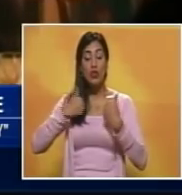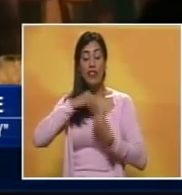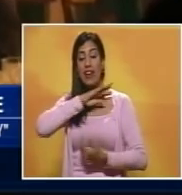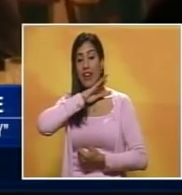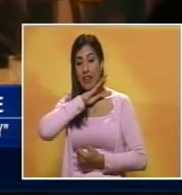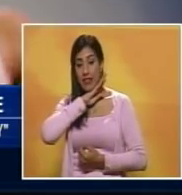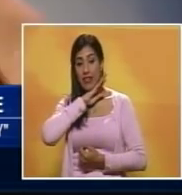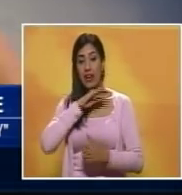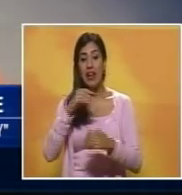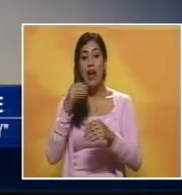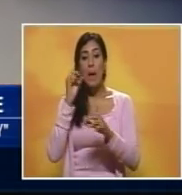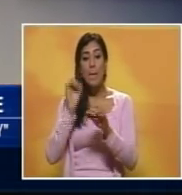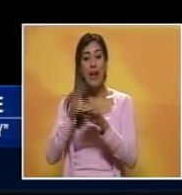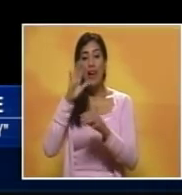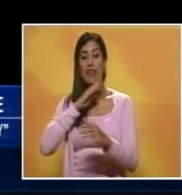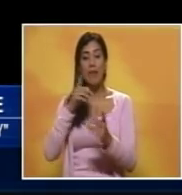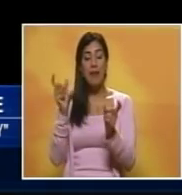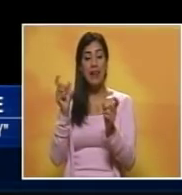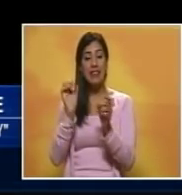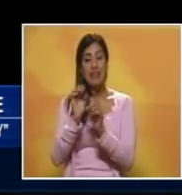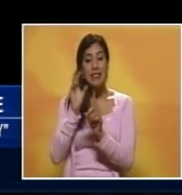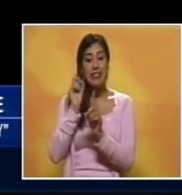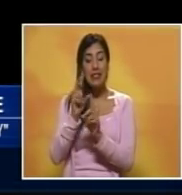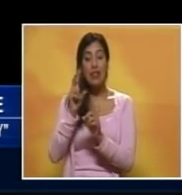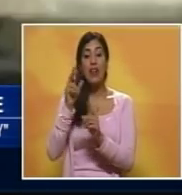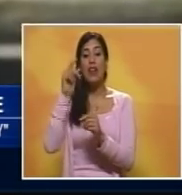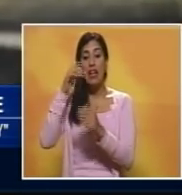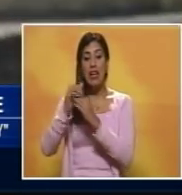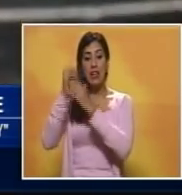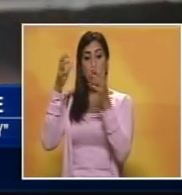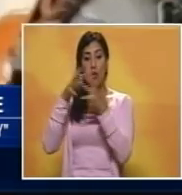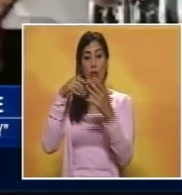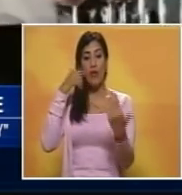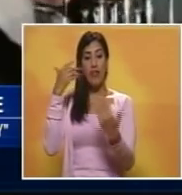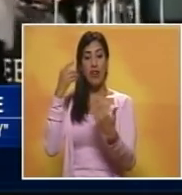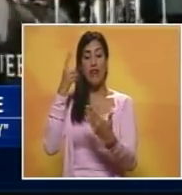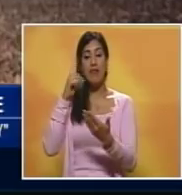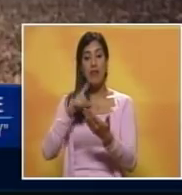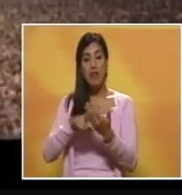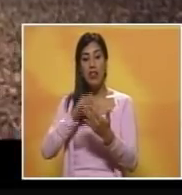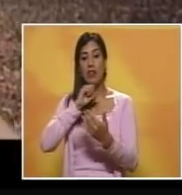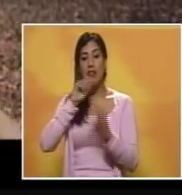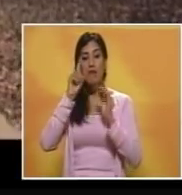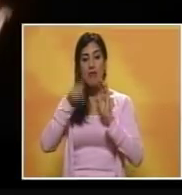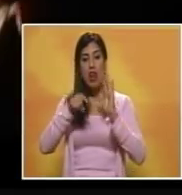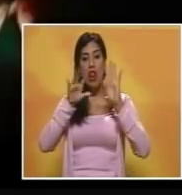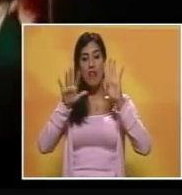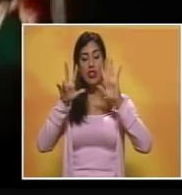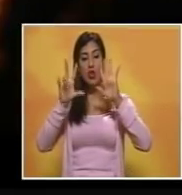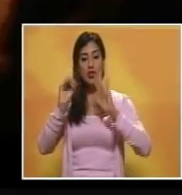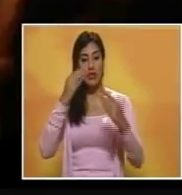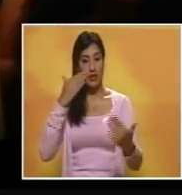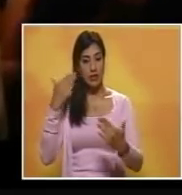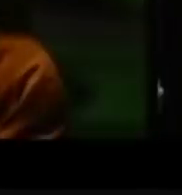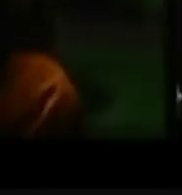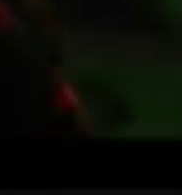enfermedad con peligro para su vida, lideró la banda en aquel espectáculo de la década de los años 80.